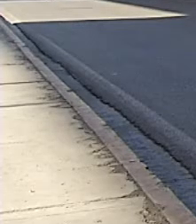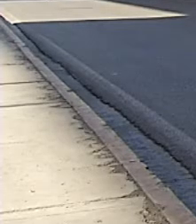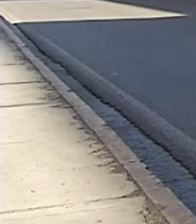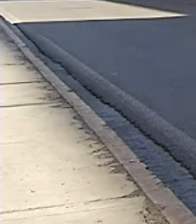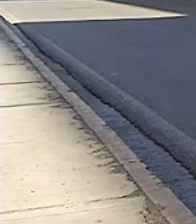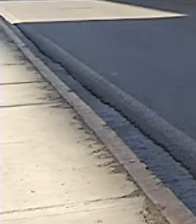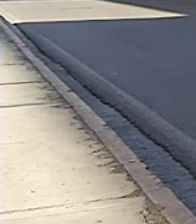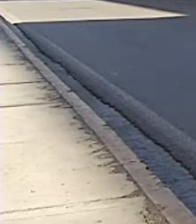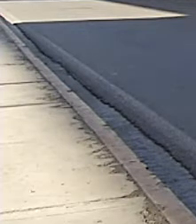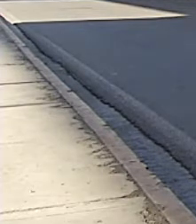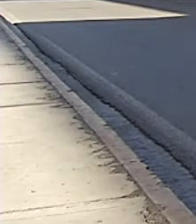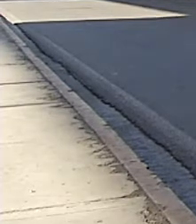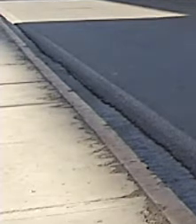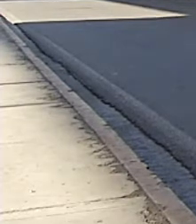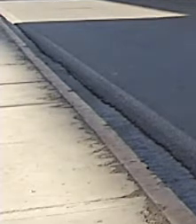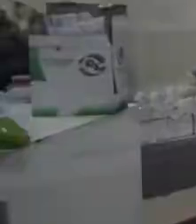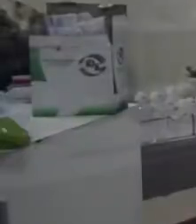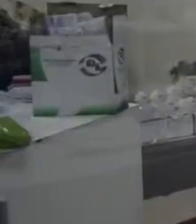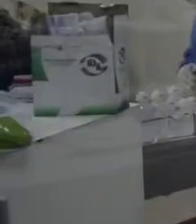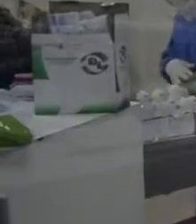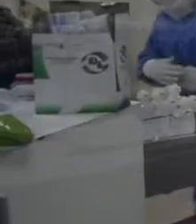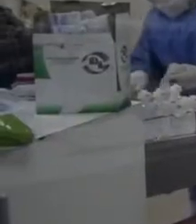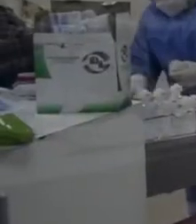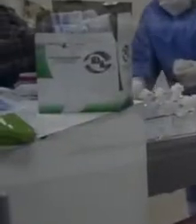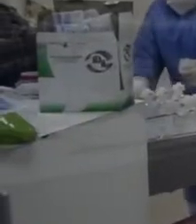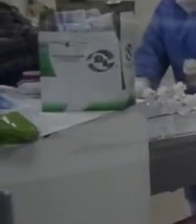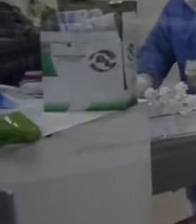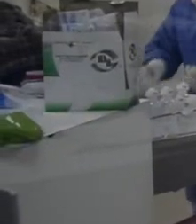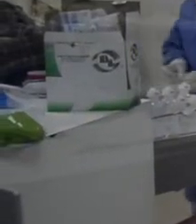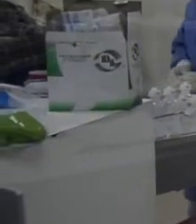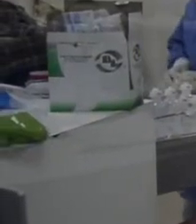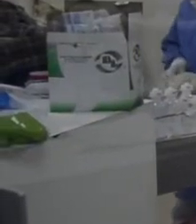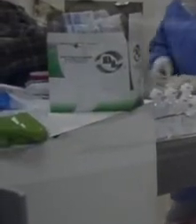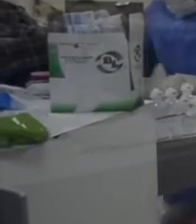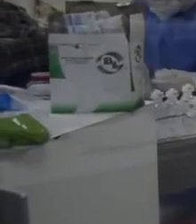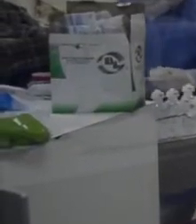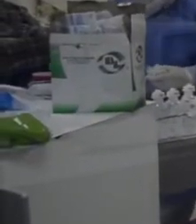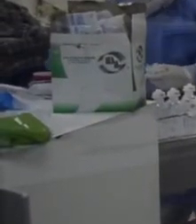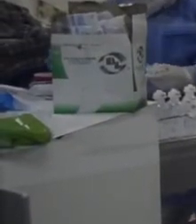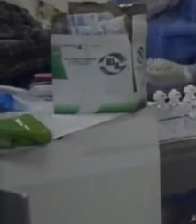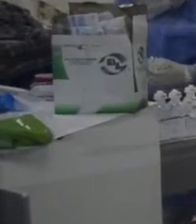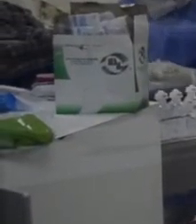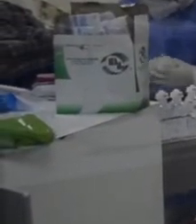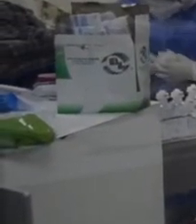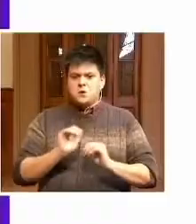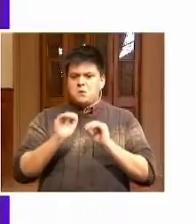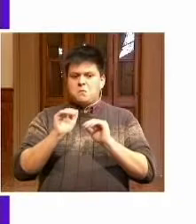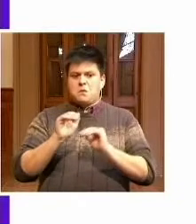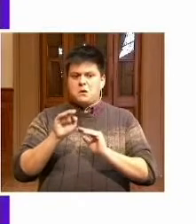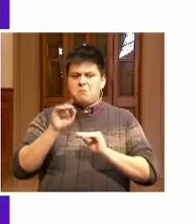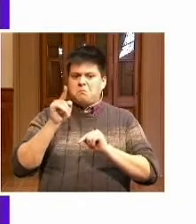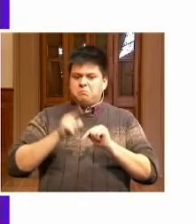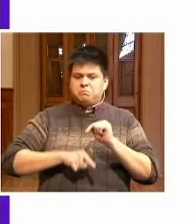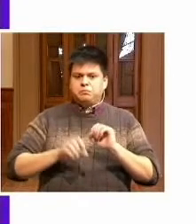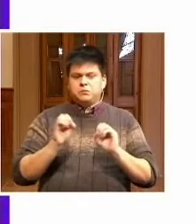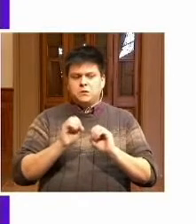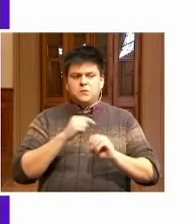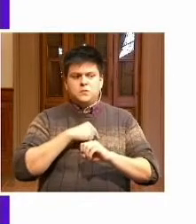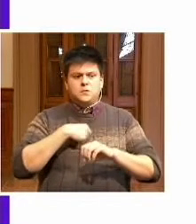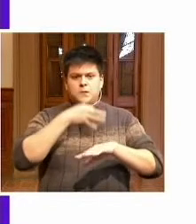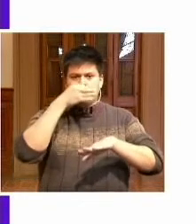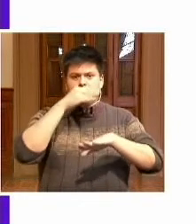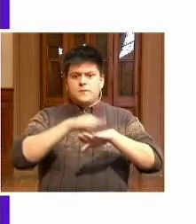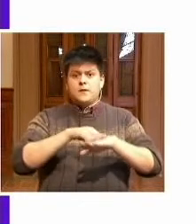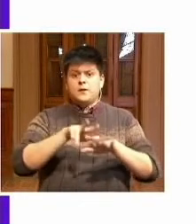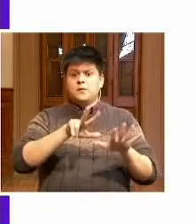como las hospitalizaciones, mientras que el número de pacientes conectados a un respirador artificial bajó. Hoy reportamos